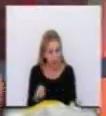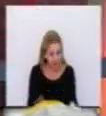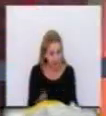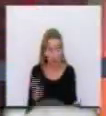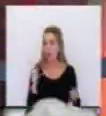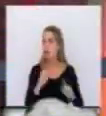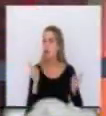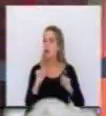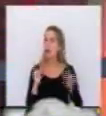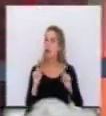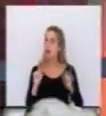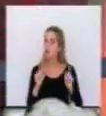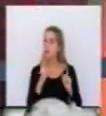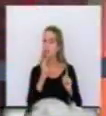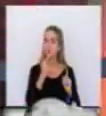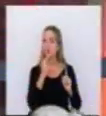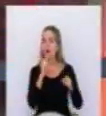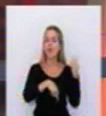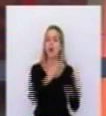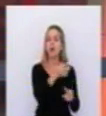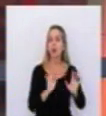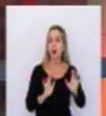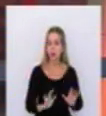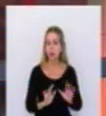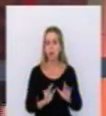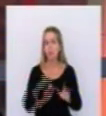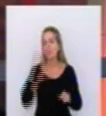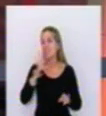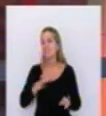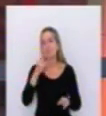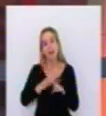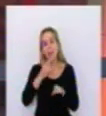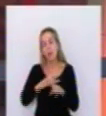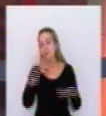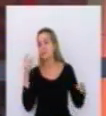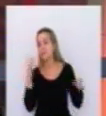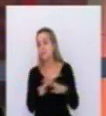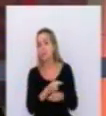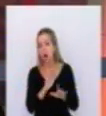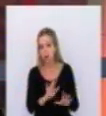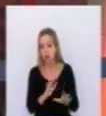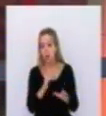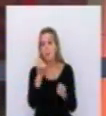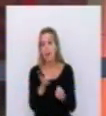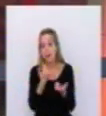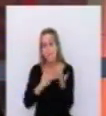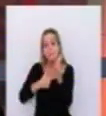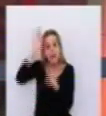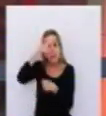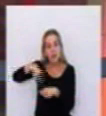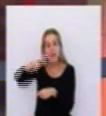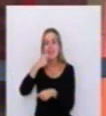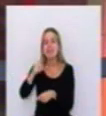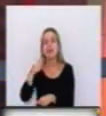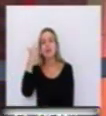haber choque de dictámenes, lo que pasa es que el de mayoría se impone al de minoría, es lógico, es natural. Esto se lo va a dar a